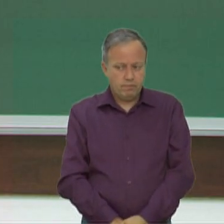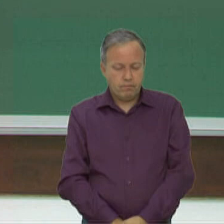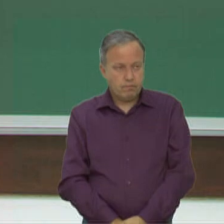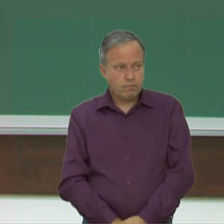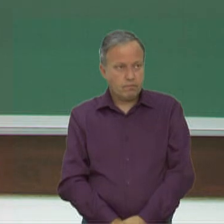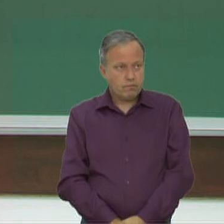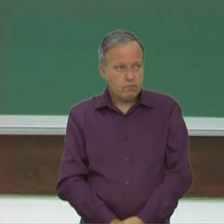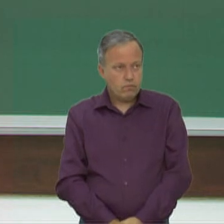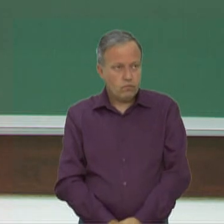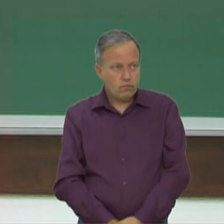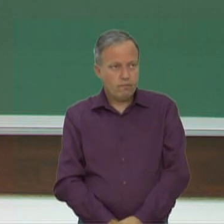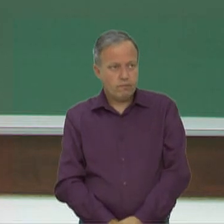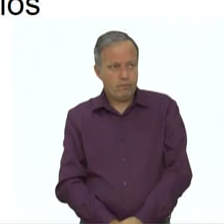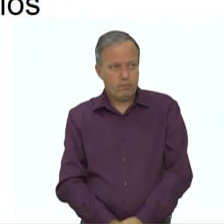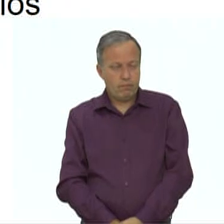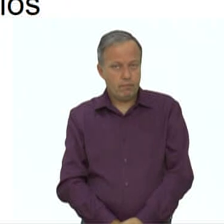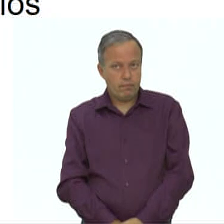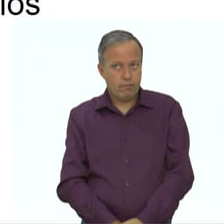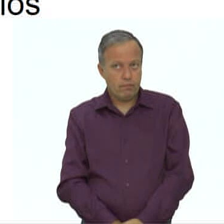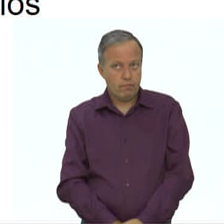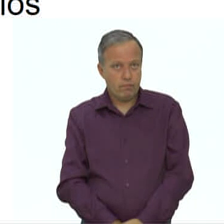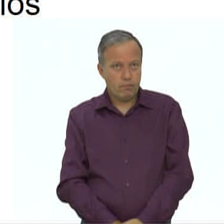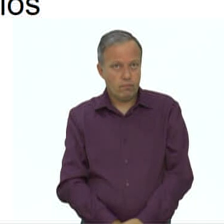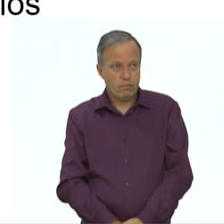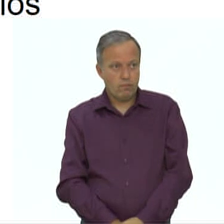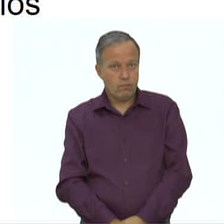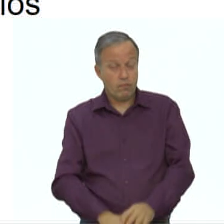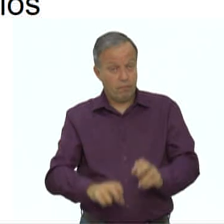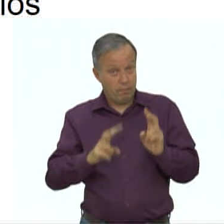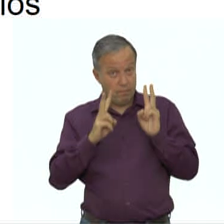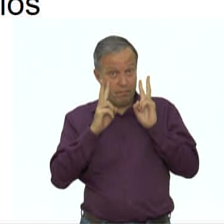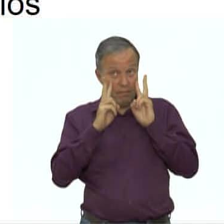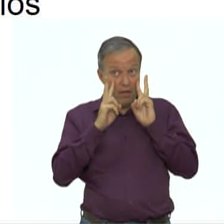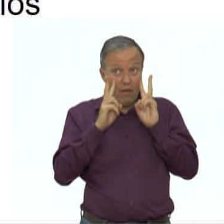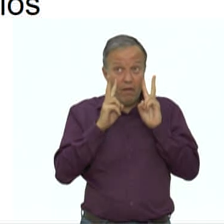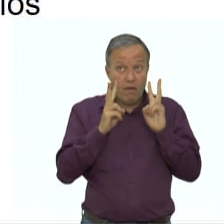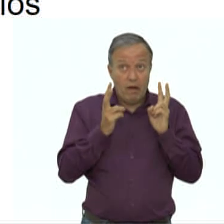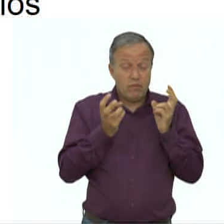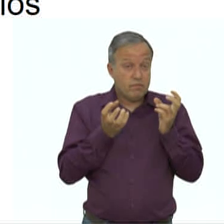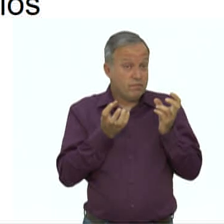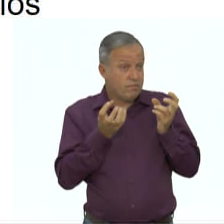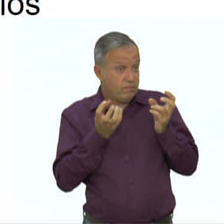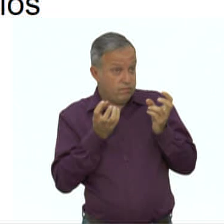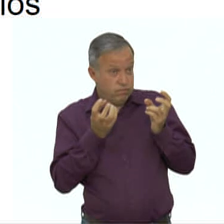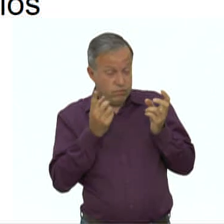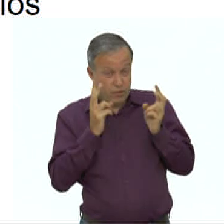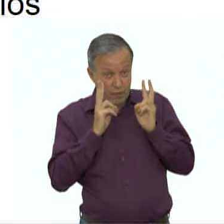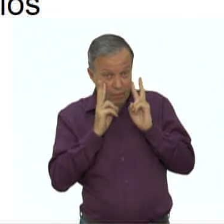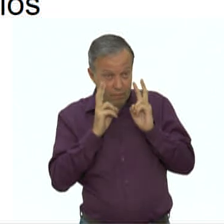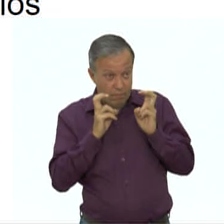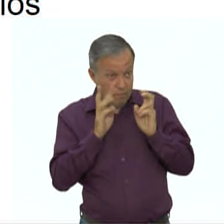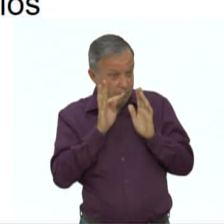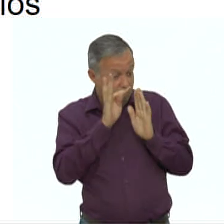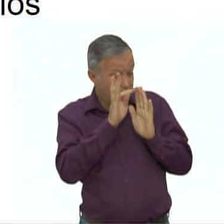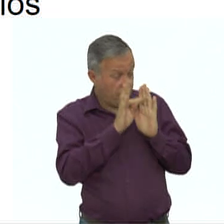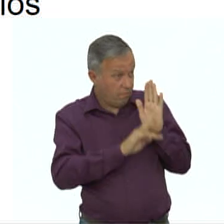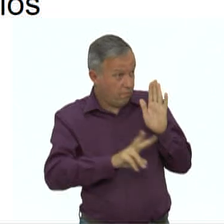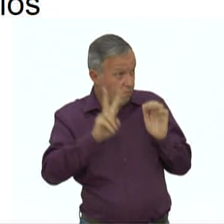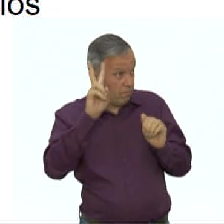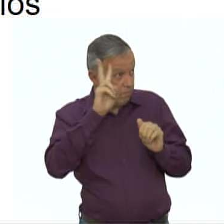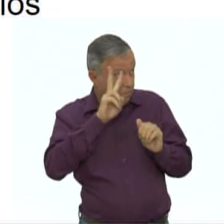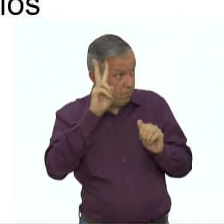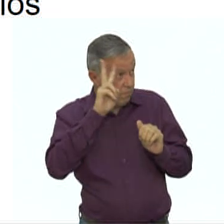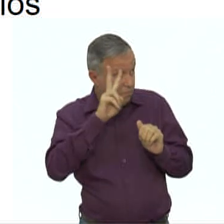A ver, em memória del fuego, Galeano lleva a cabo una revisión de la historia